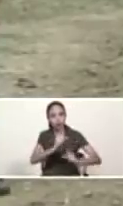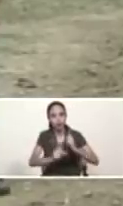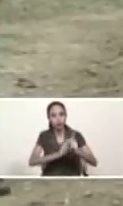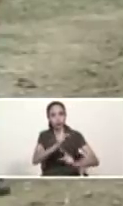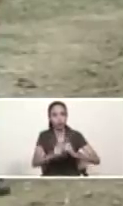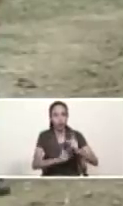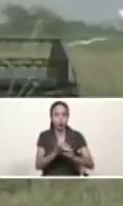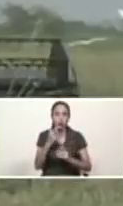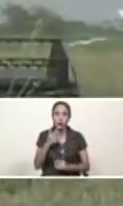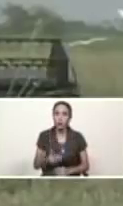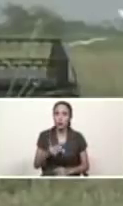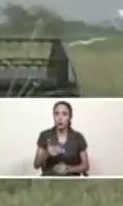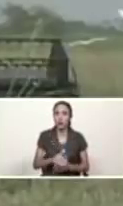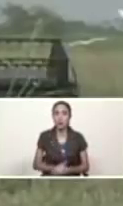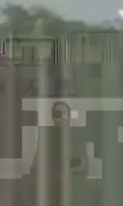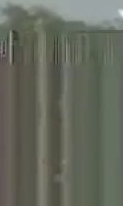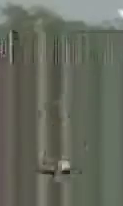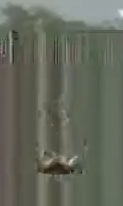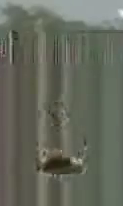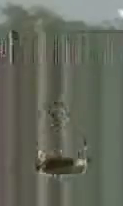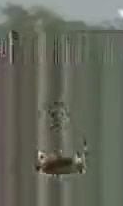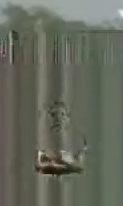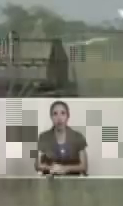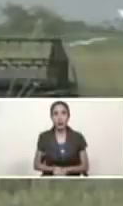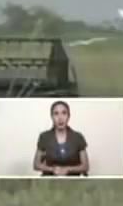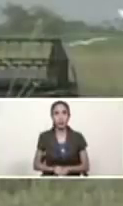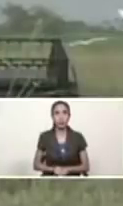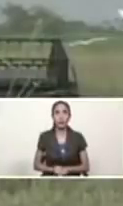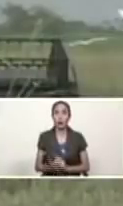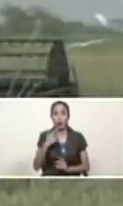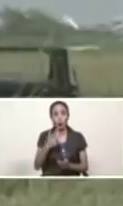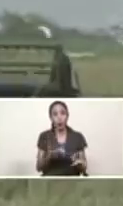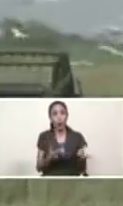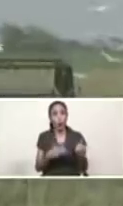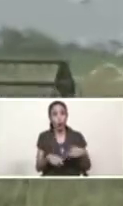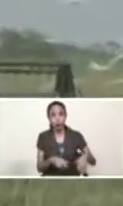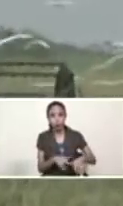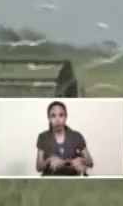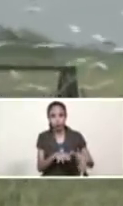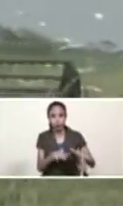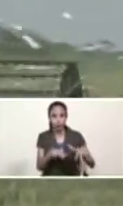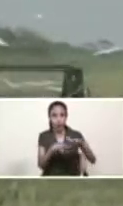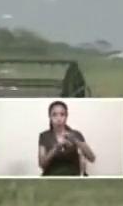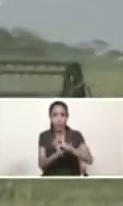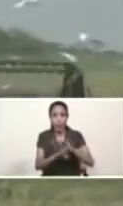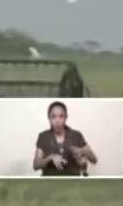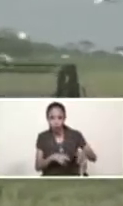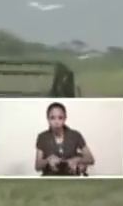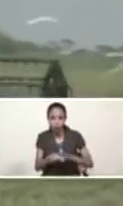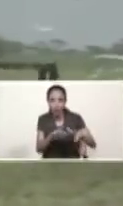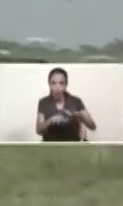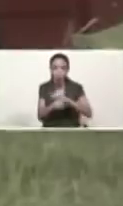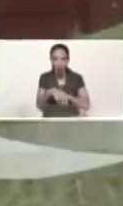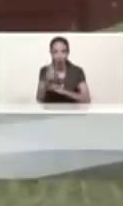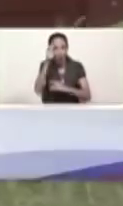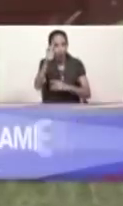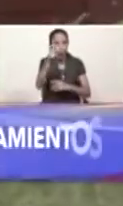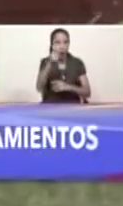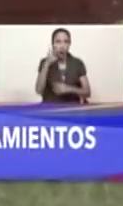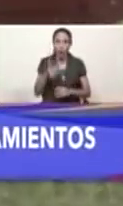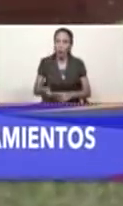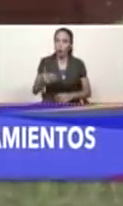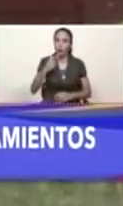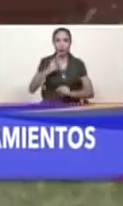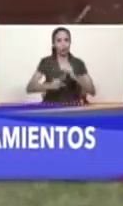estratégico el cual por supuesto en el principal sistema de riego del país que es río huarico siempre ha sido el corazón de producción de este rubro